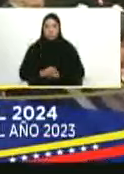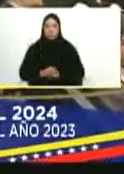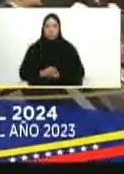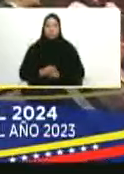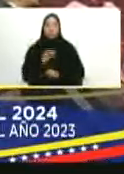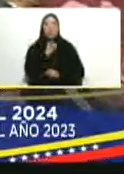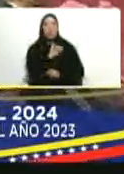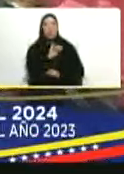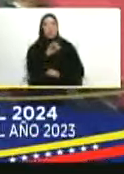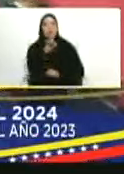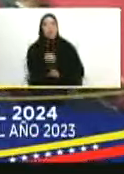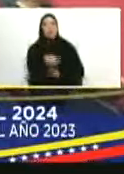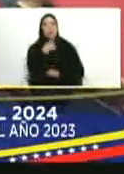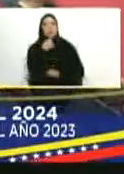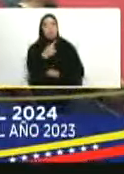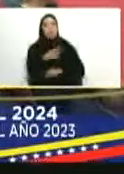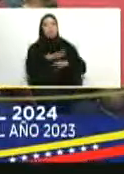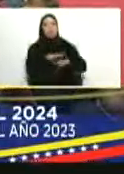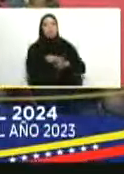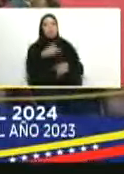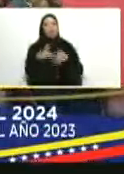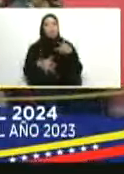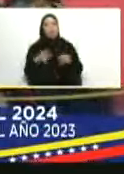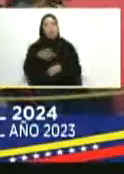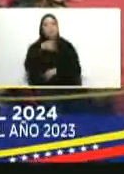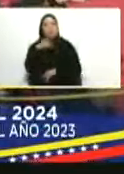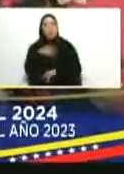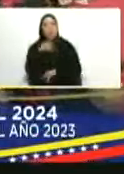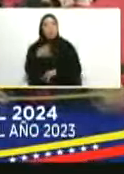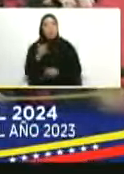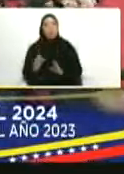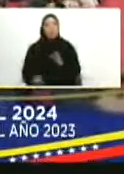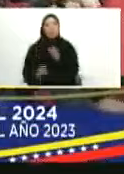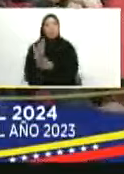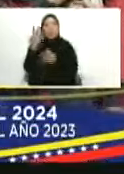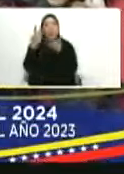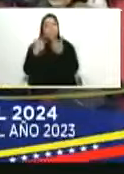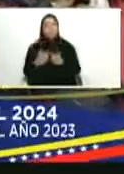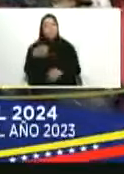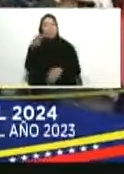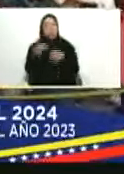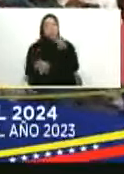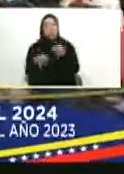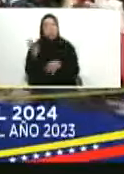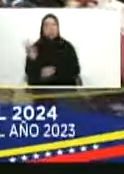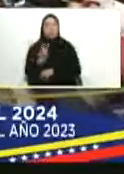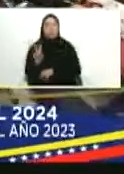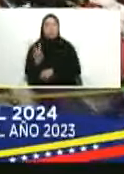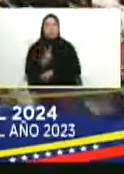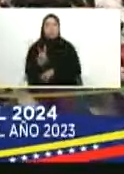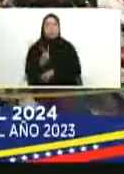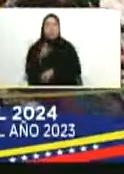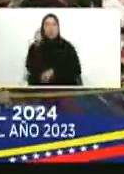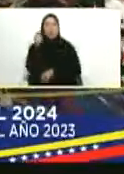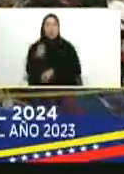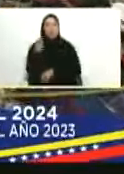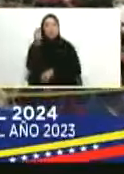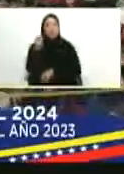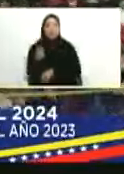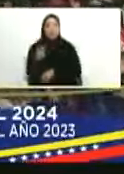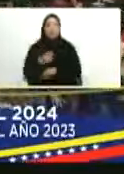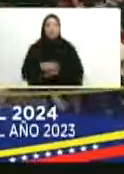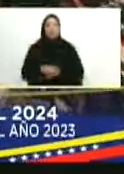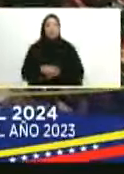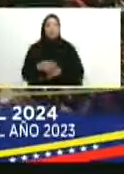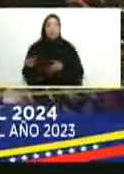Puntualizaba además que como parte de las políticas de refundación de la administración de la justicia en el país se han ejecutado por fases